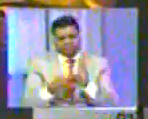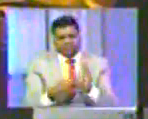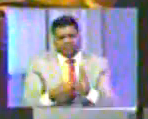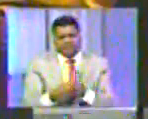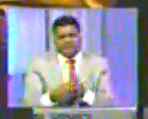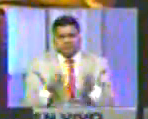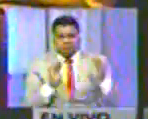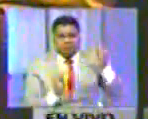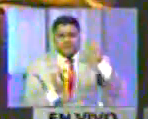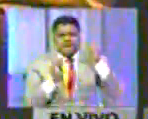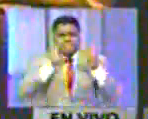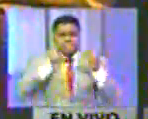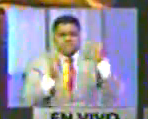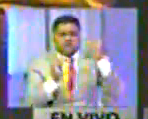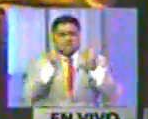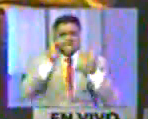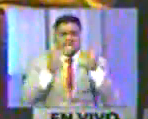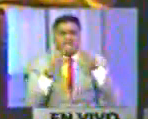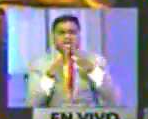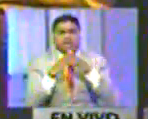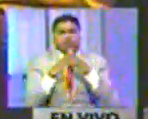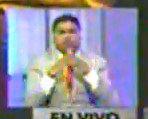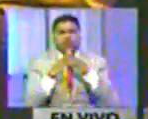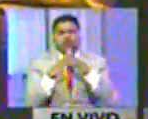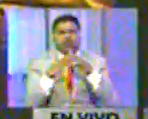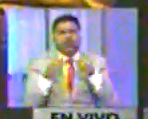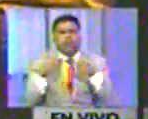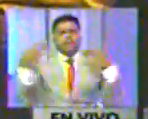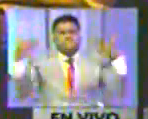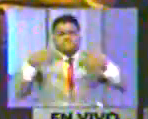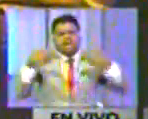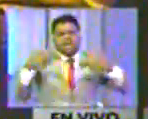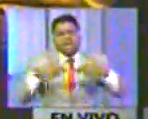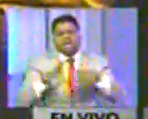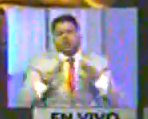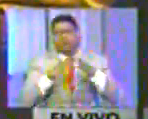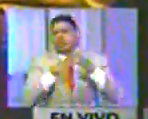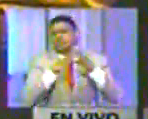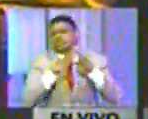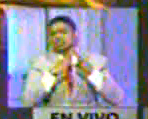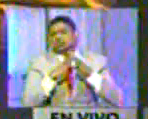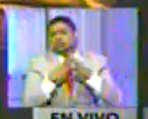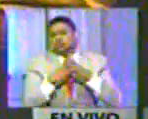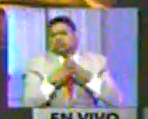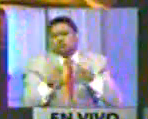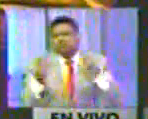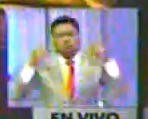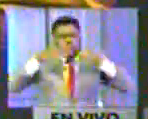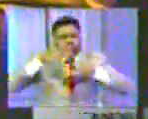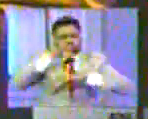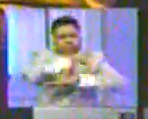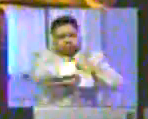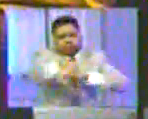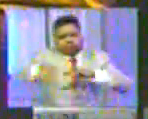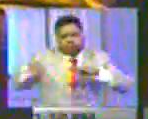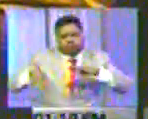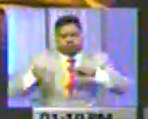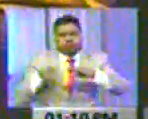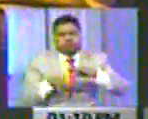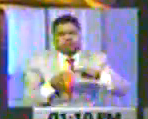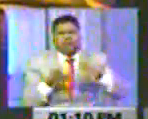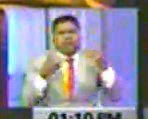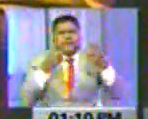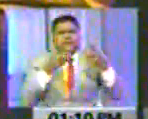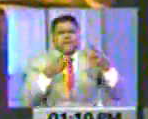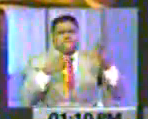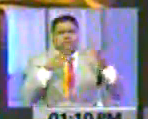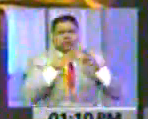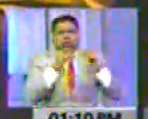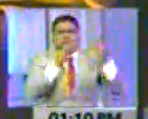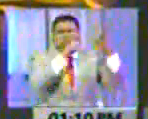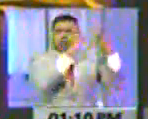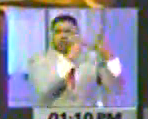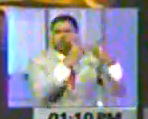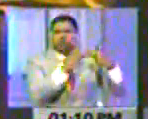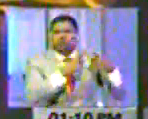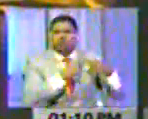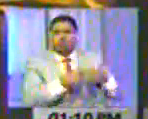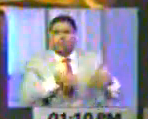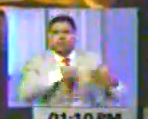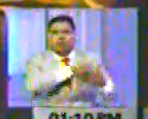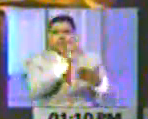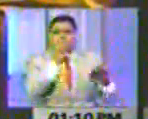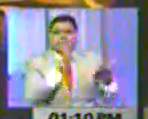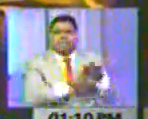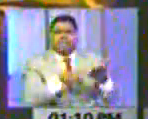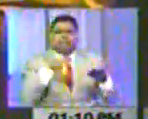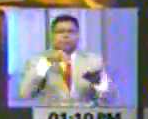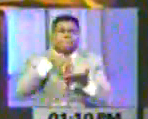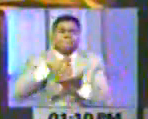comparar las incidencias delictivas de todo el territorio nacional en valores absolutos, sin incluir al estado